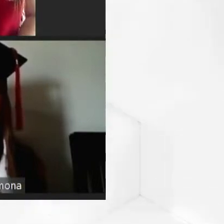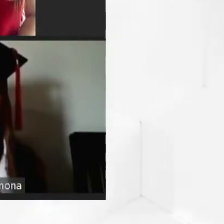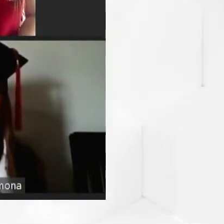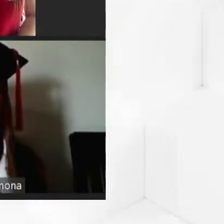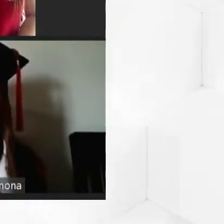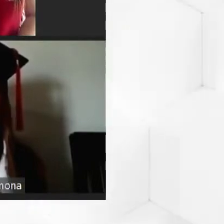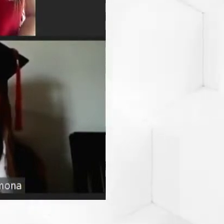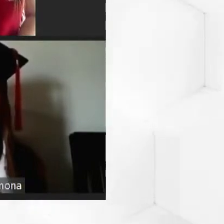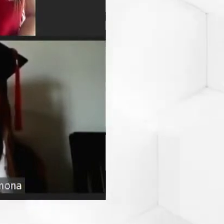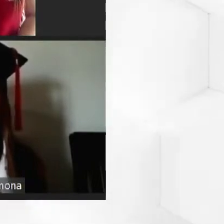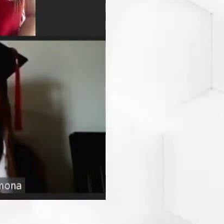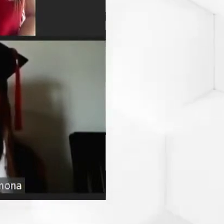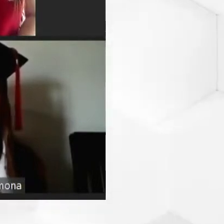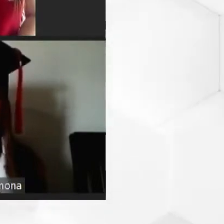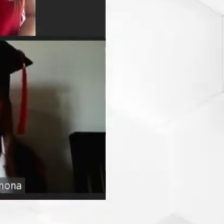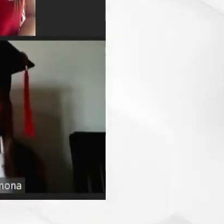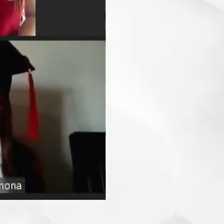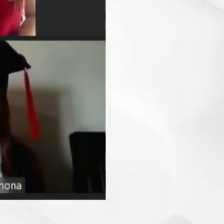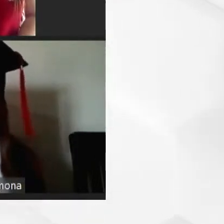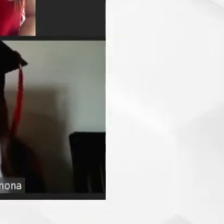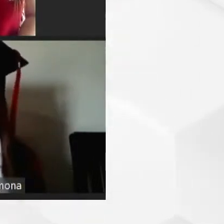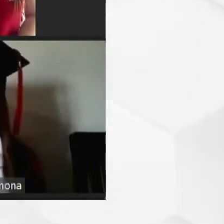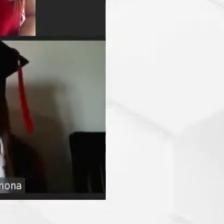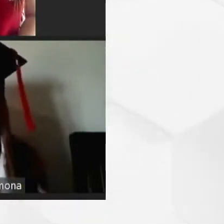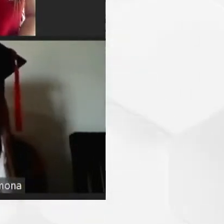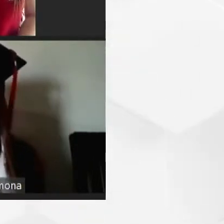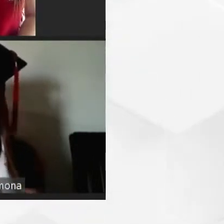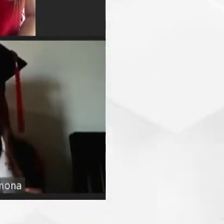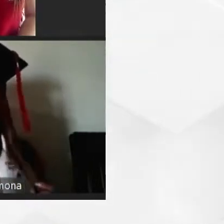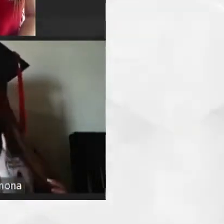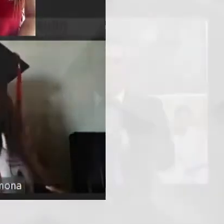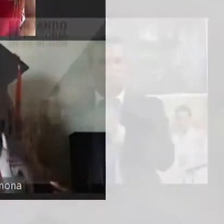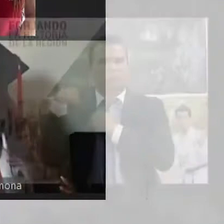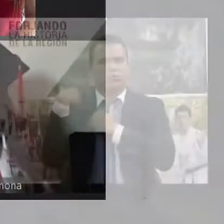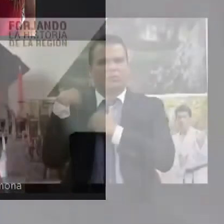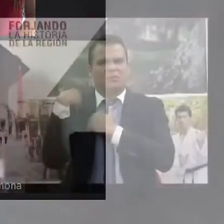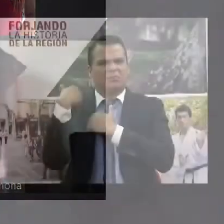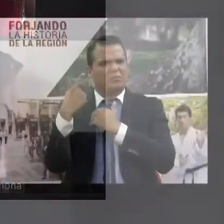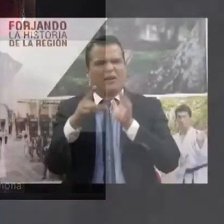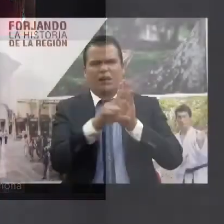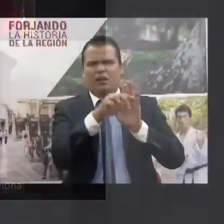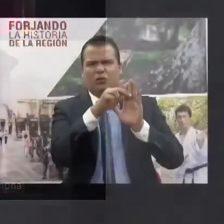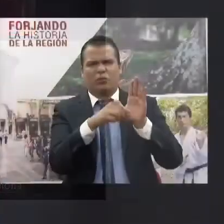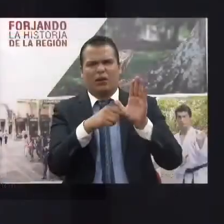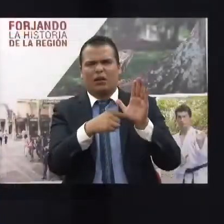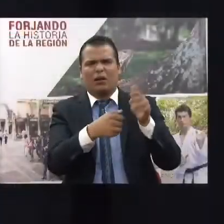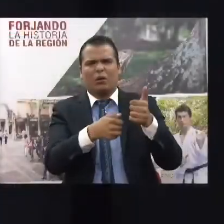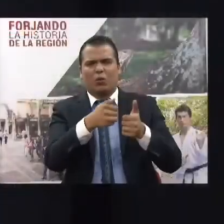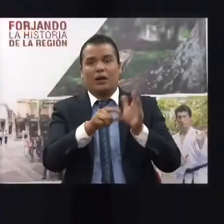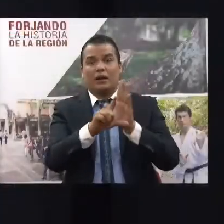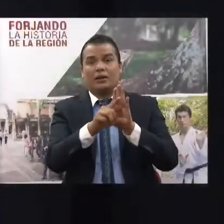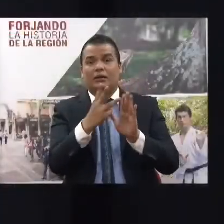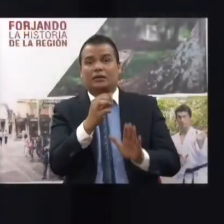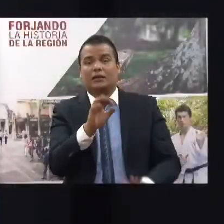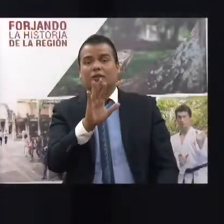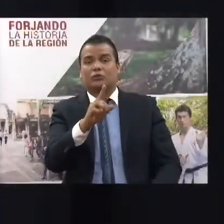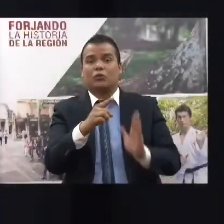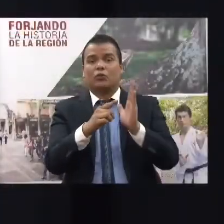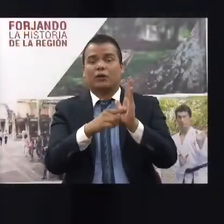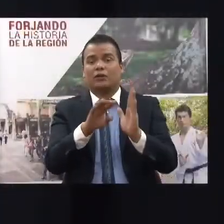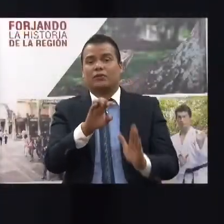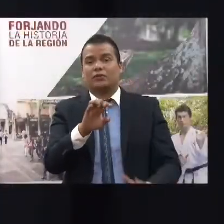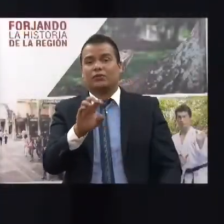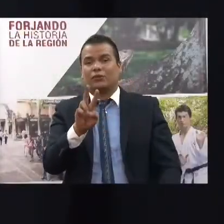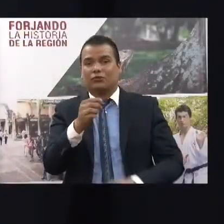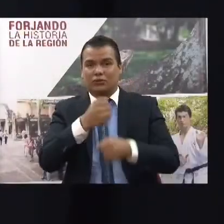sus atribuciones, y en especial de las que les confiere el artículo 24 de la Ley 30 de 1992,